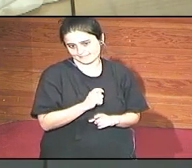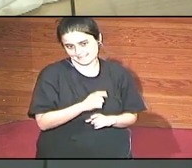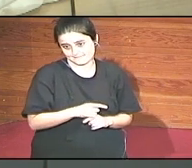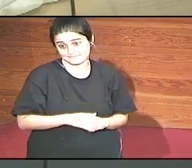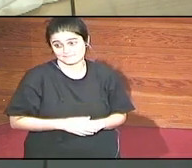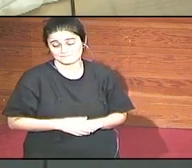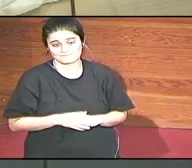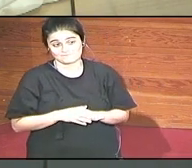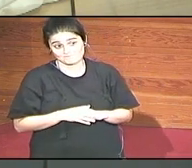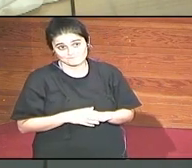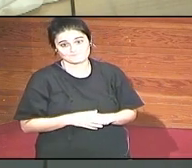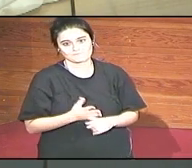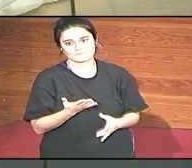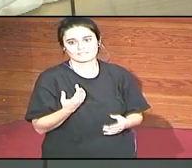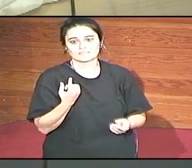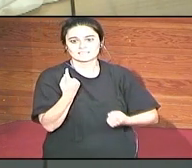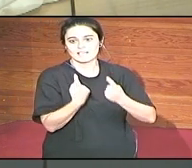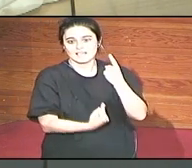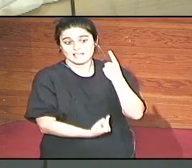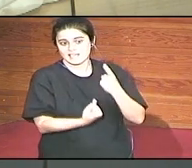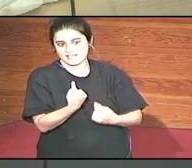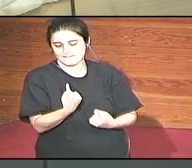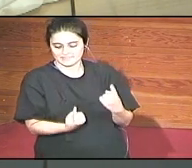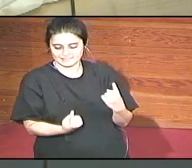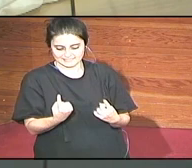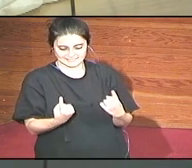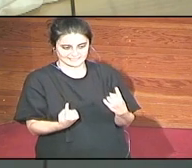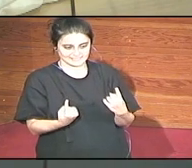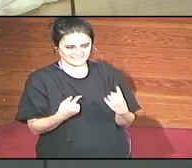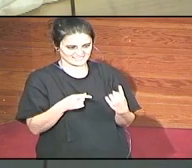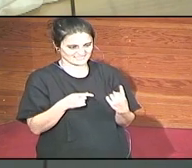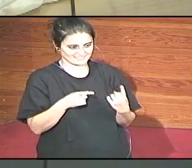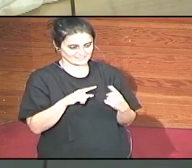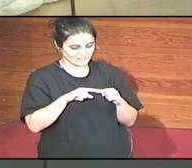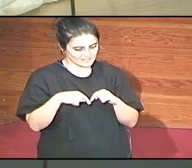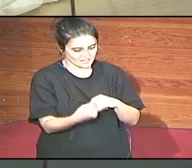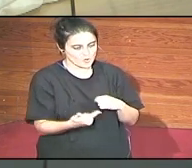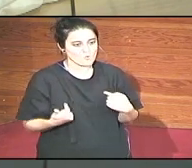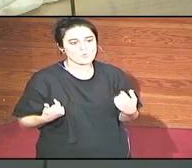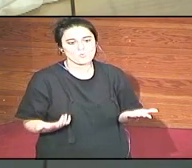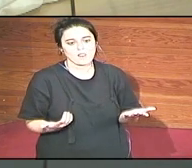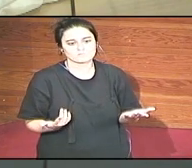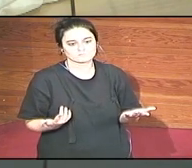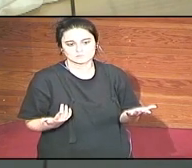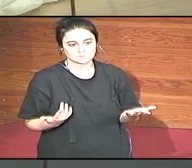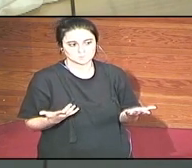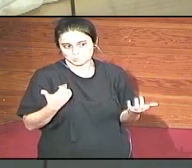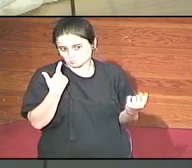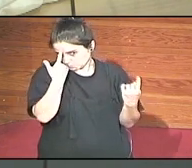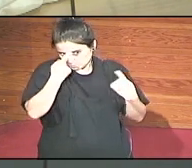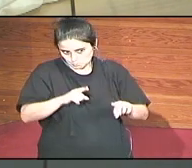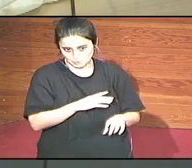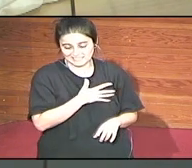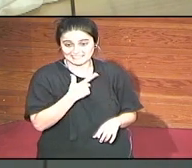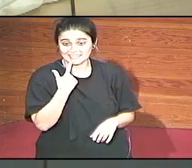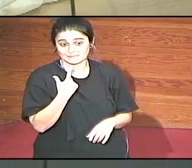eso muchas veces se redirige a un sálvese quien pueda cuando